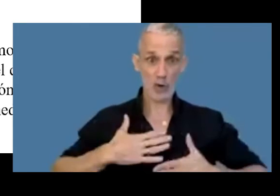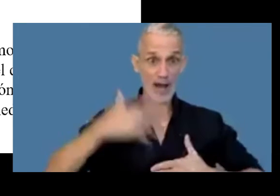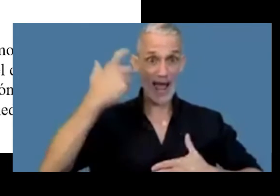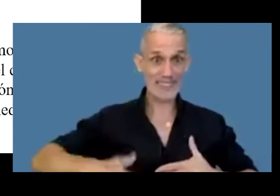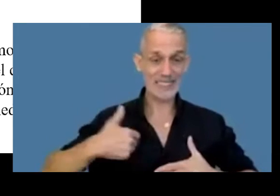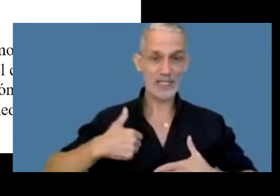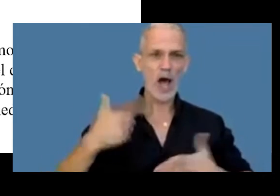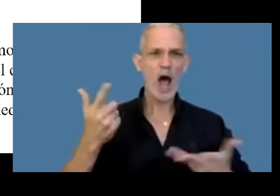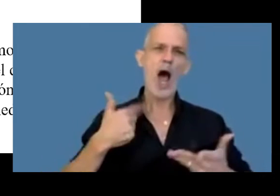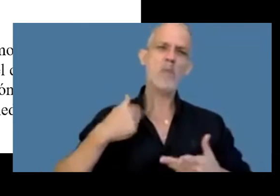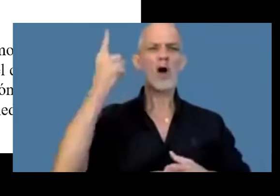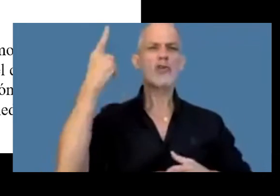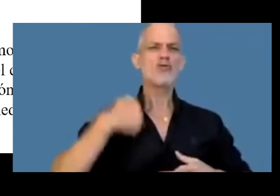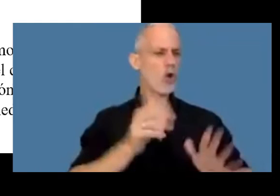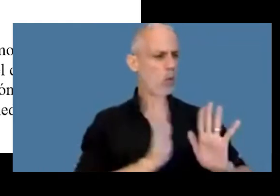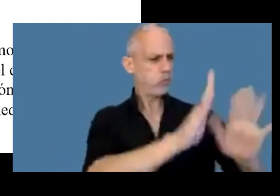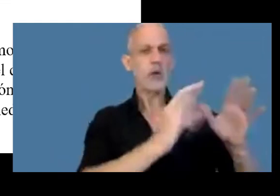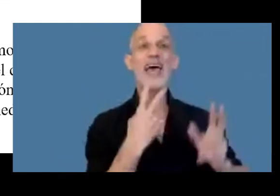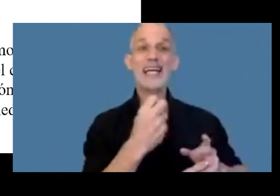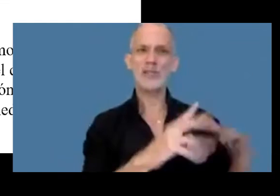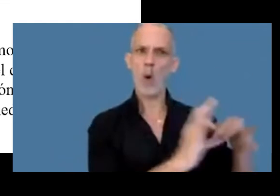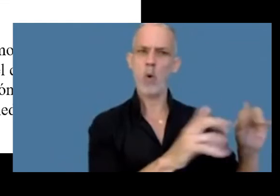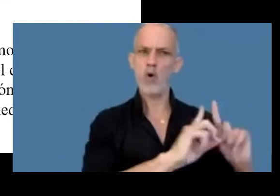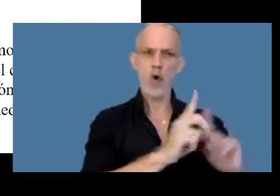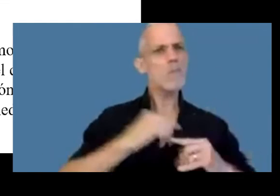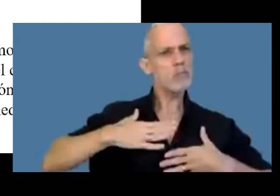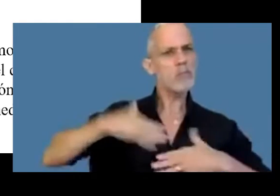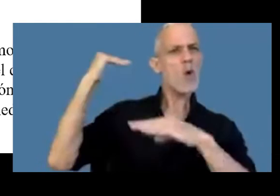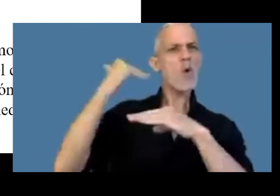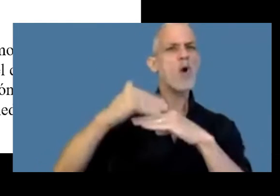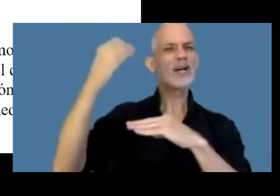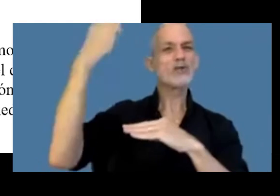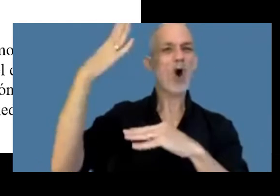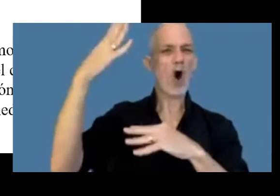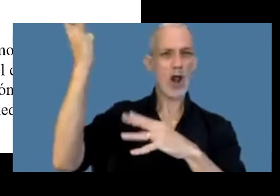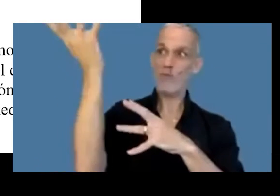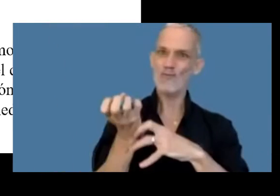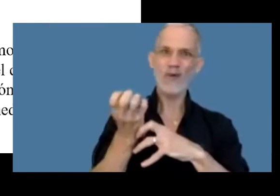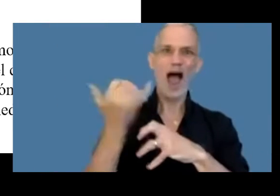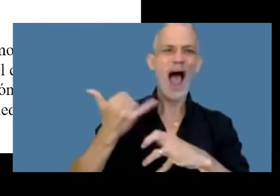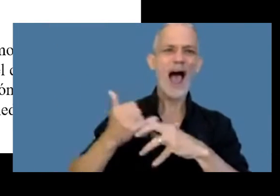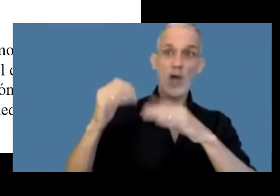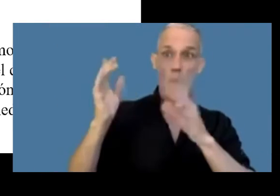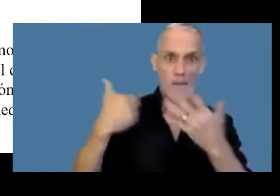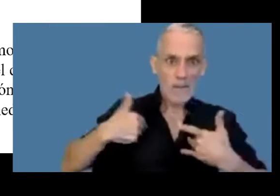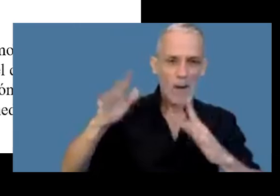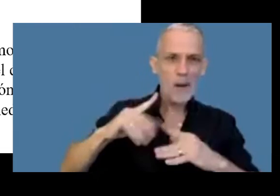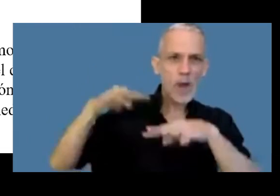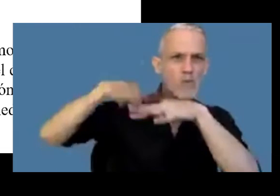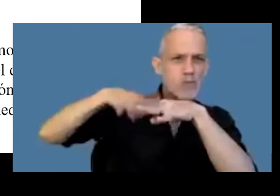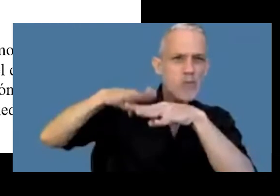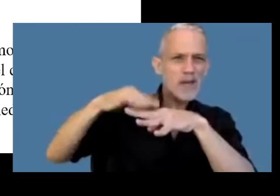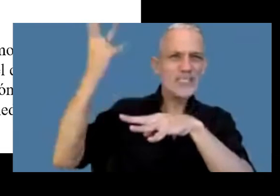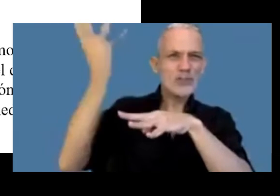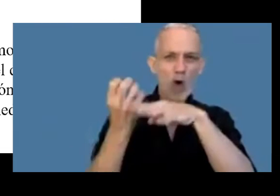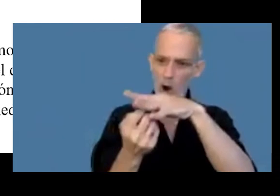se autosustentaba, es decir, que todo aquel ciudadano que tenía una instalación de celdas solares